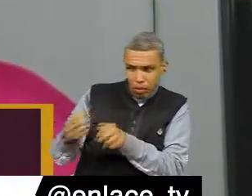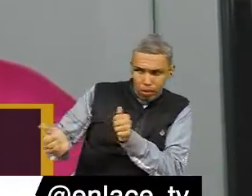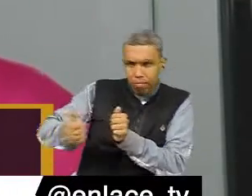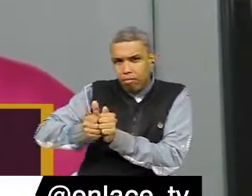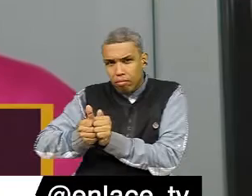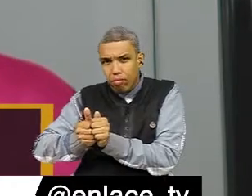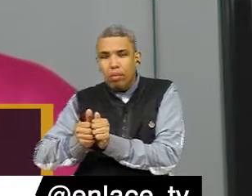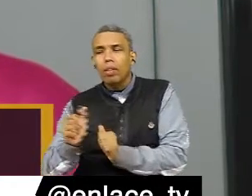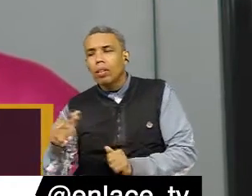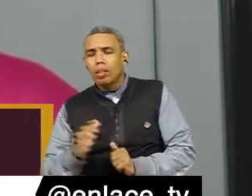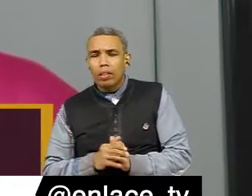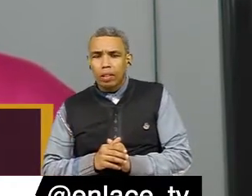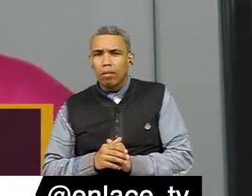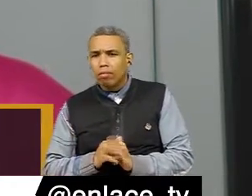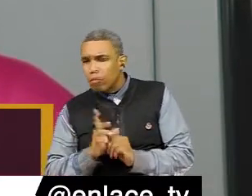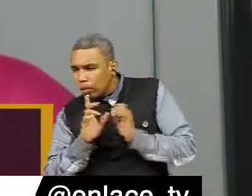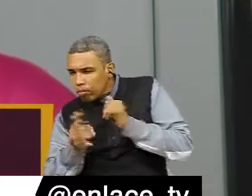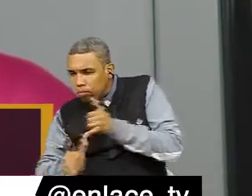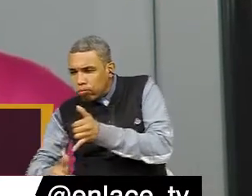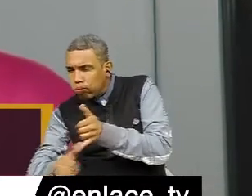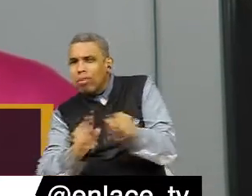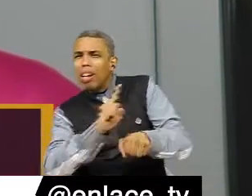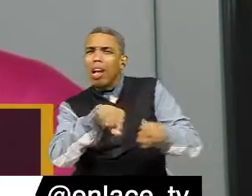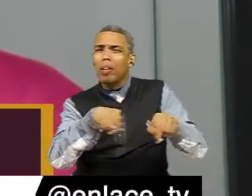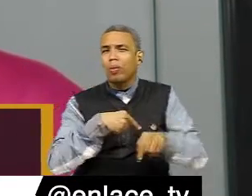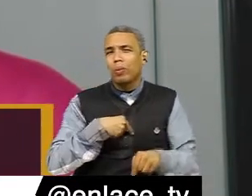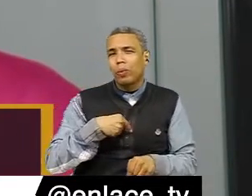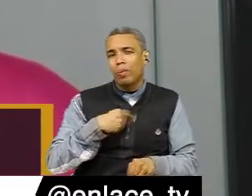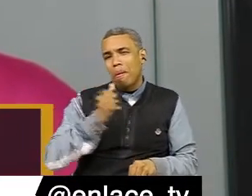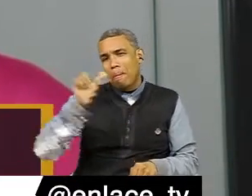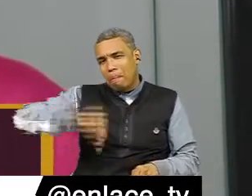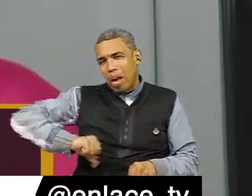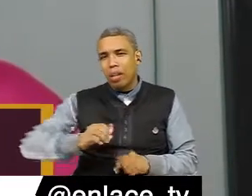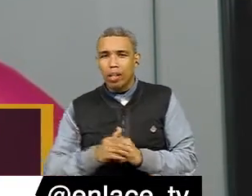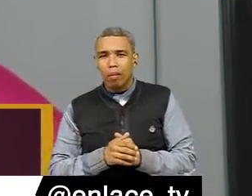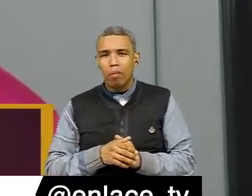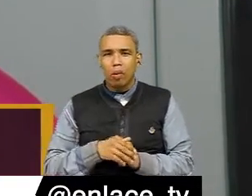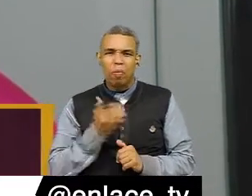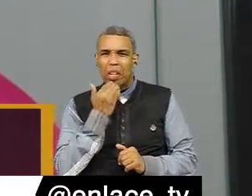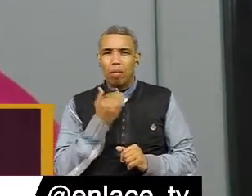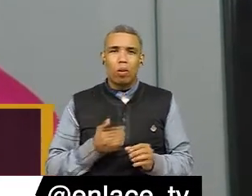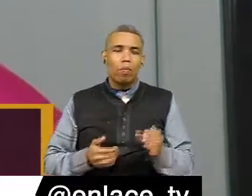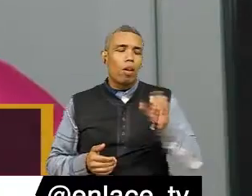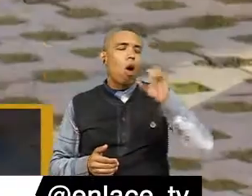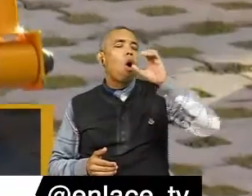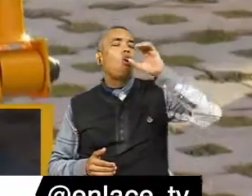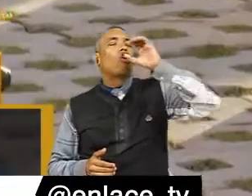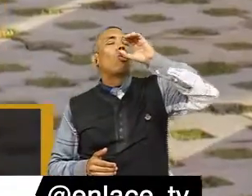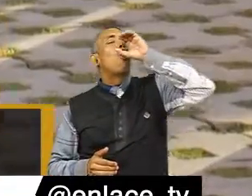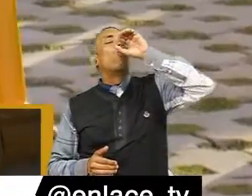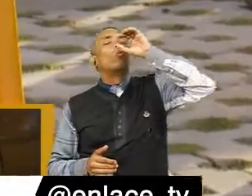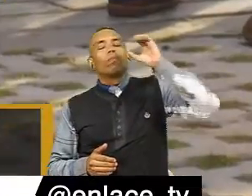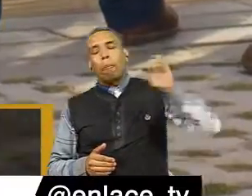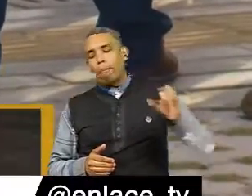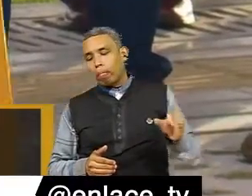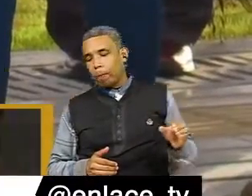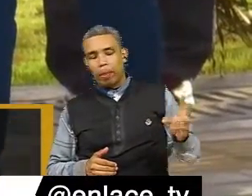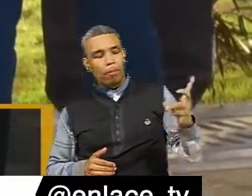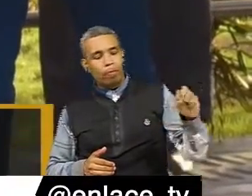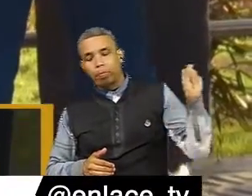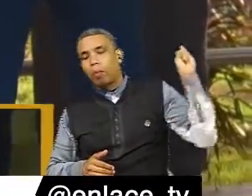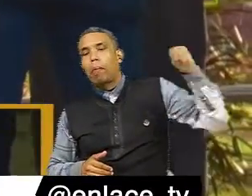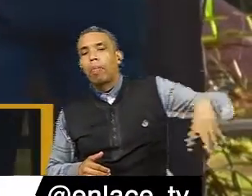basuras que tiran las personas que pasan, que no son capaces de tirarlas al tacho de basura, y hemos estado pendientes diciéndole a la